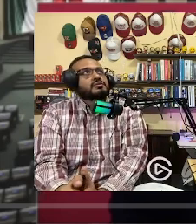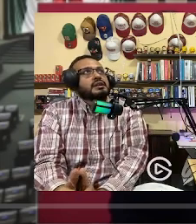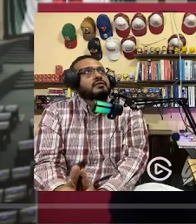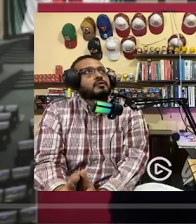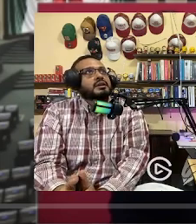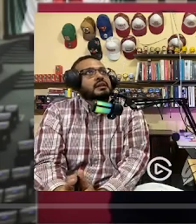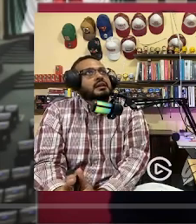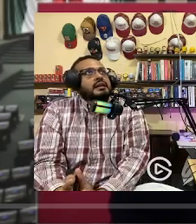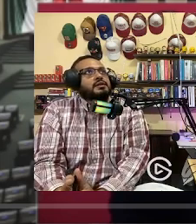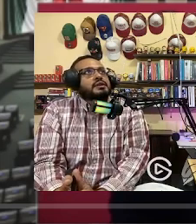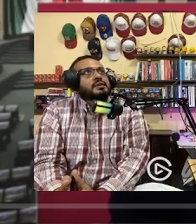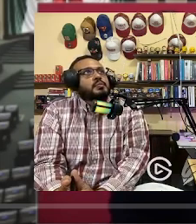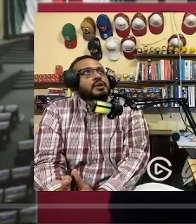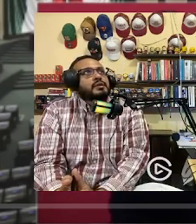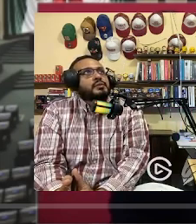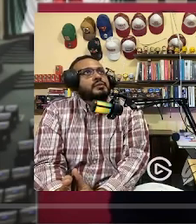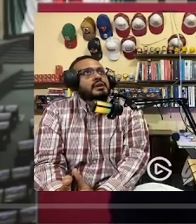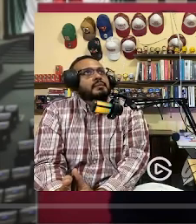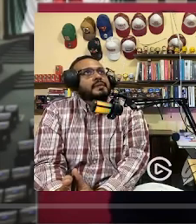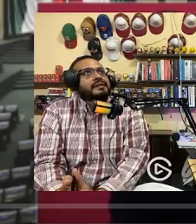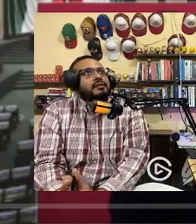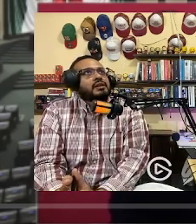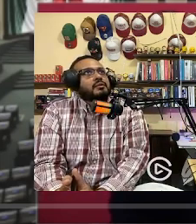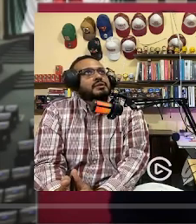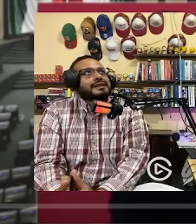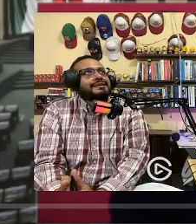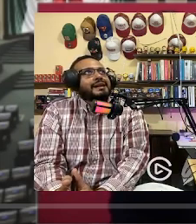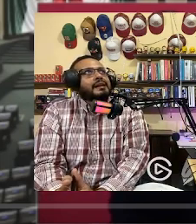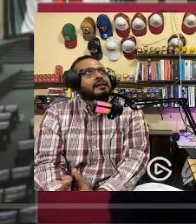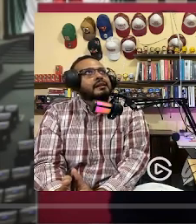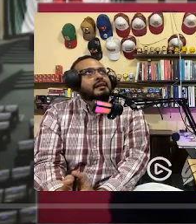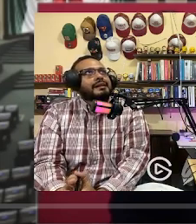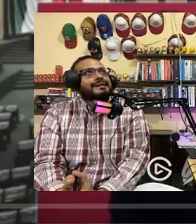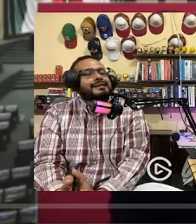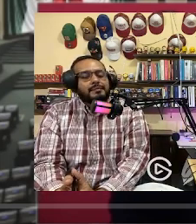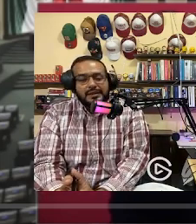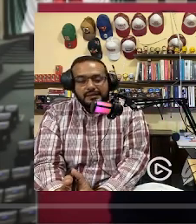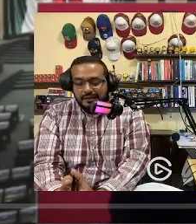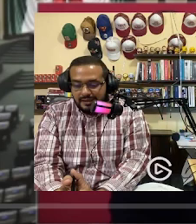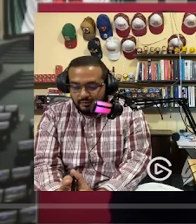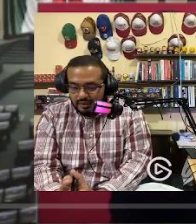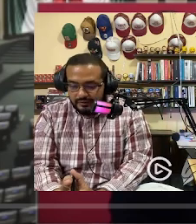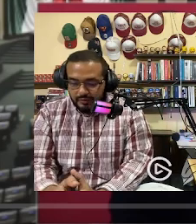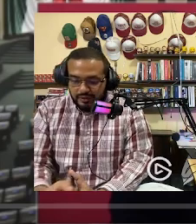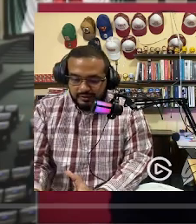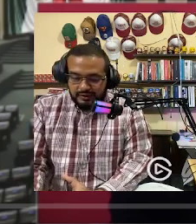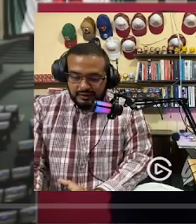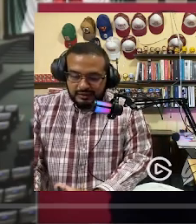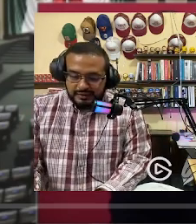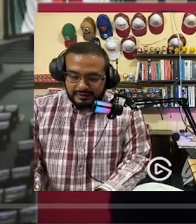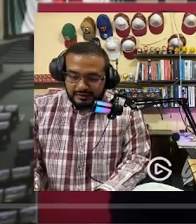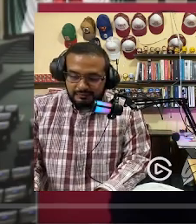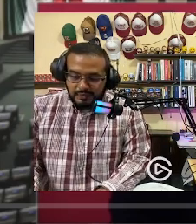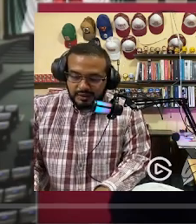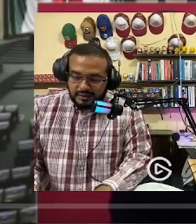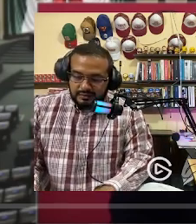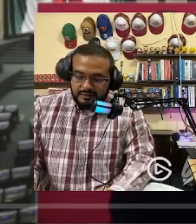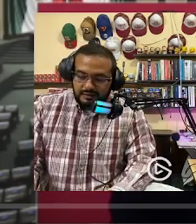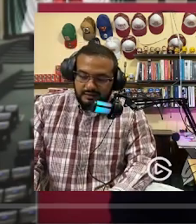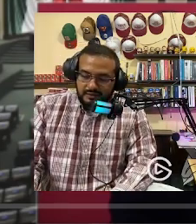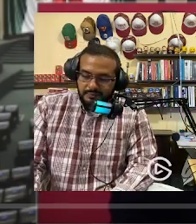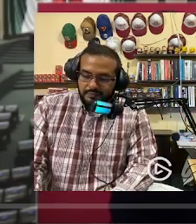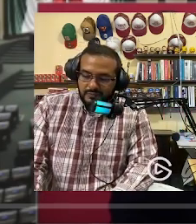muchas otras reformas. Entonces, por eso empezaron a utilizar el tema de las coaliciones. Dice